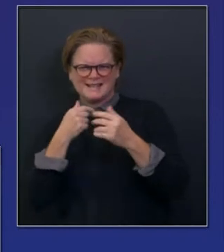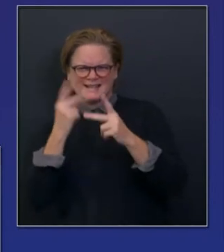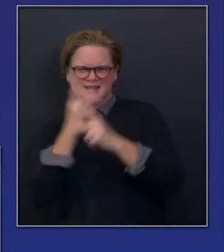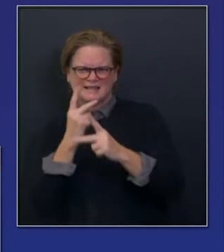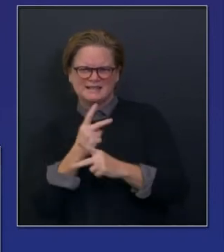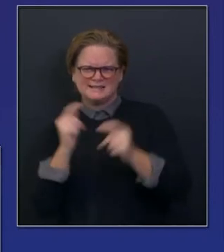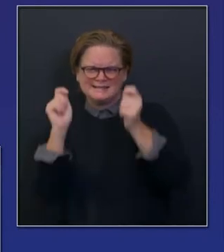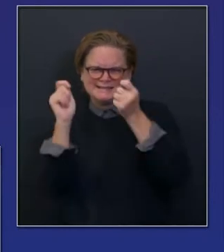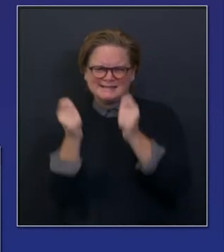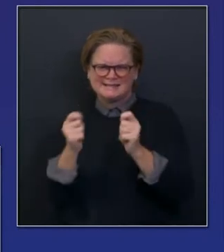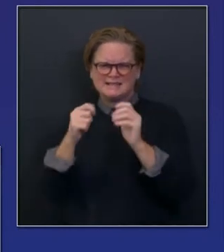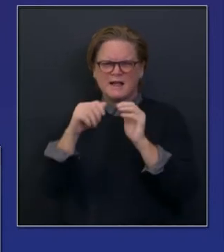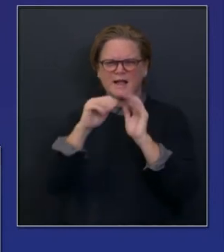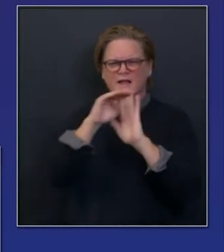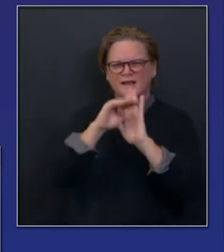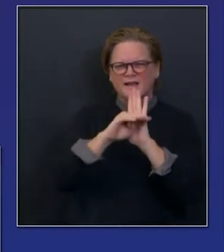ajustando